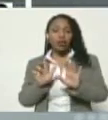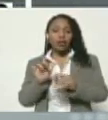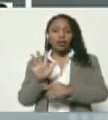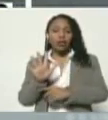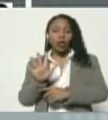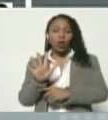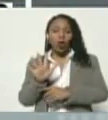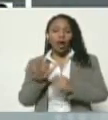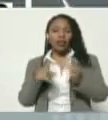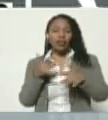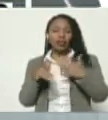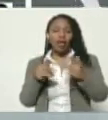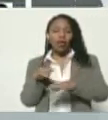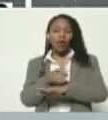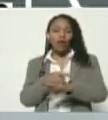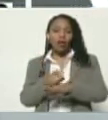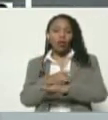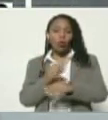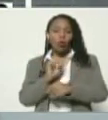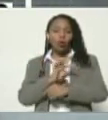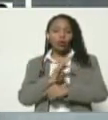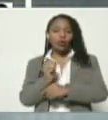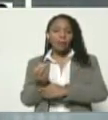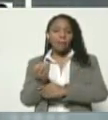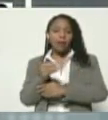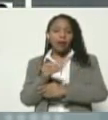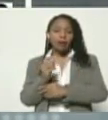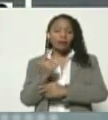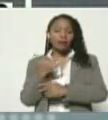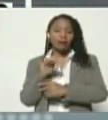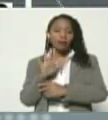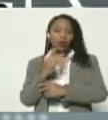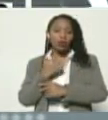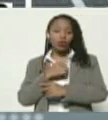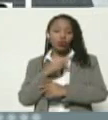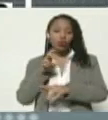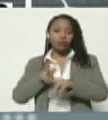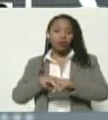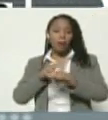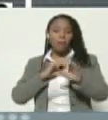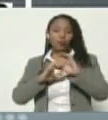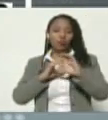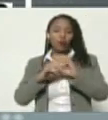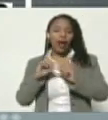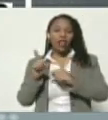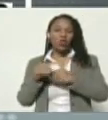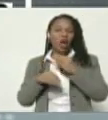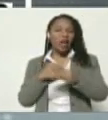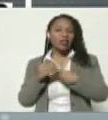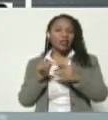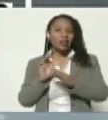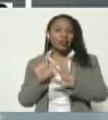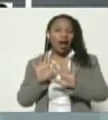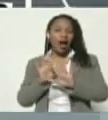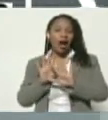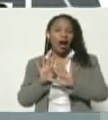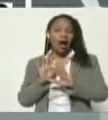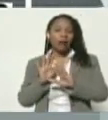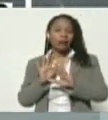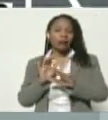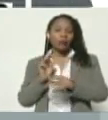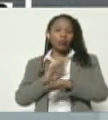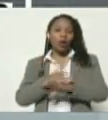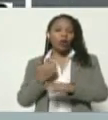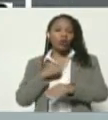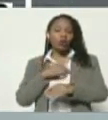2.485 actas ya de gobernadores, 400 más mientras estábamos sentados aquí conversando. Esto es ya porque nosotros